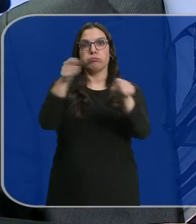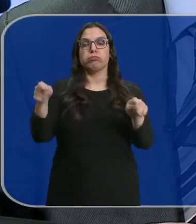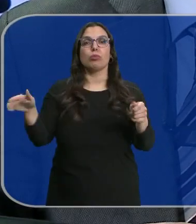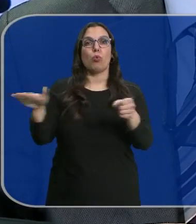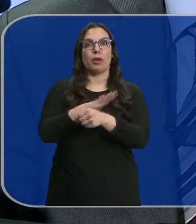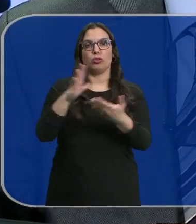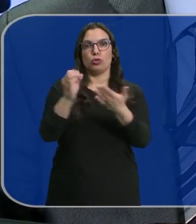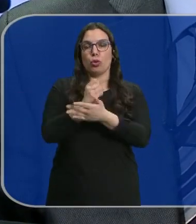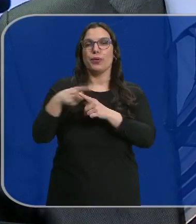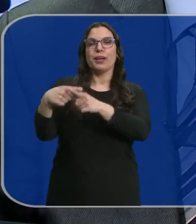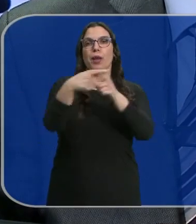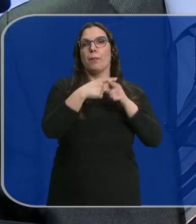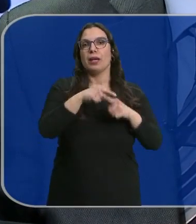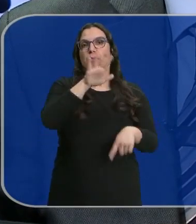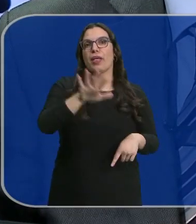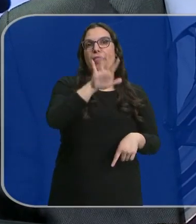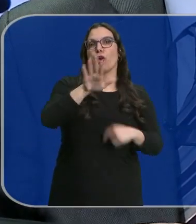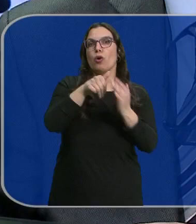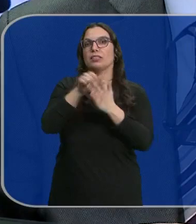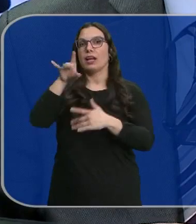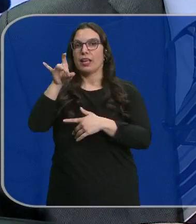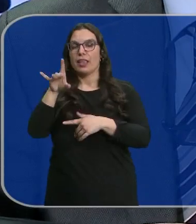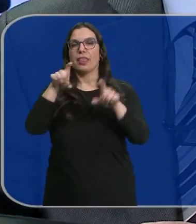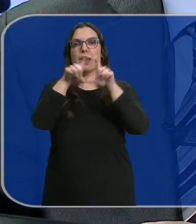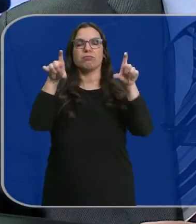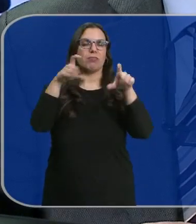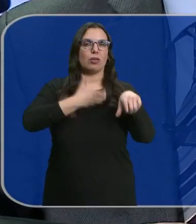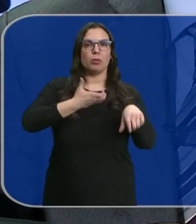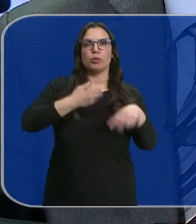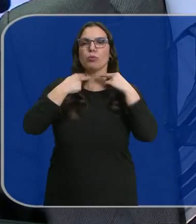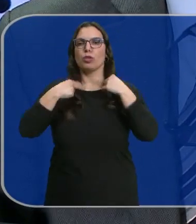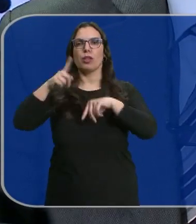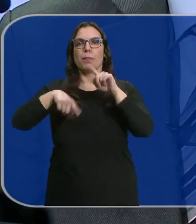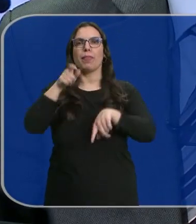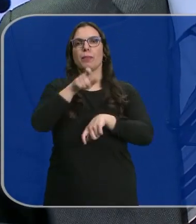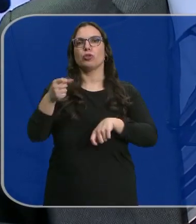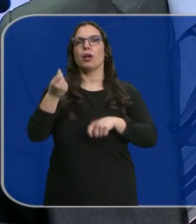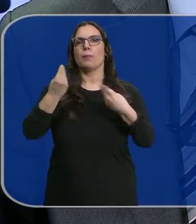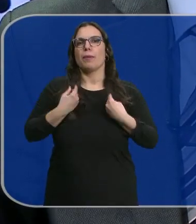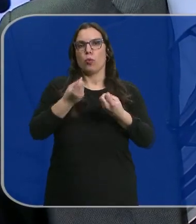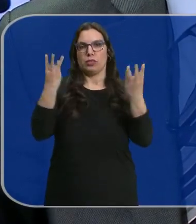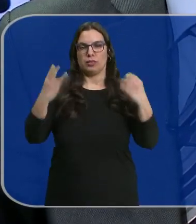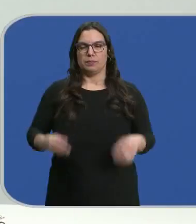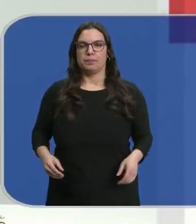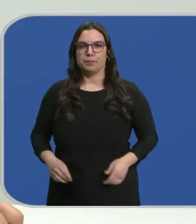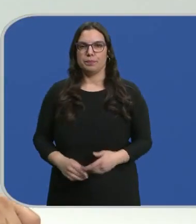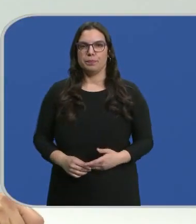en el que se van a repartir entre 5 y 15 ordenadores a las distintas entidades locales en función de la población.